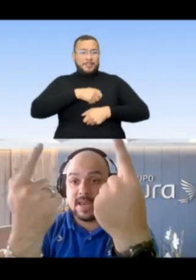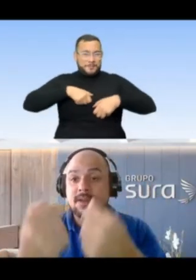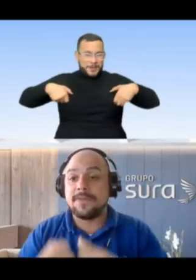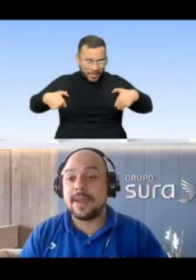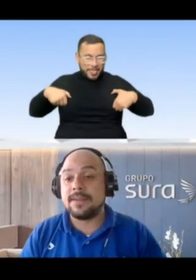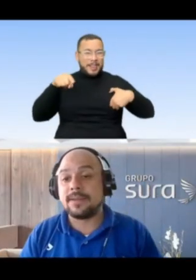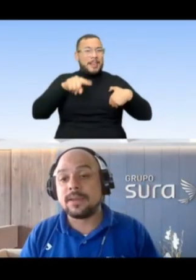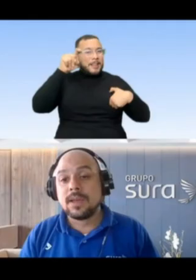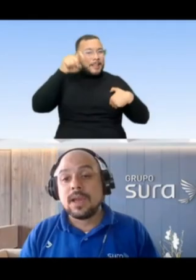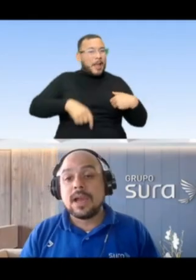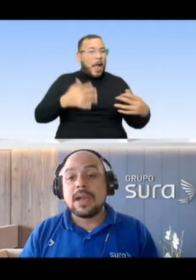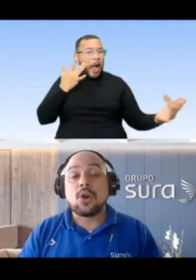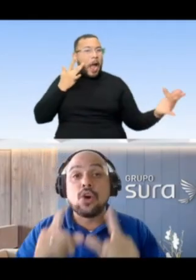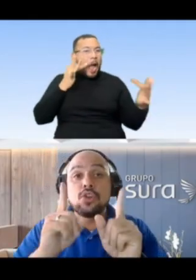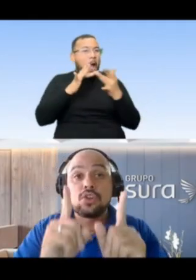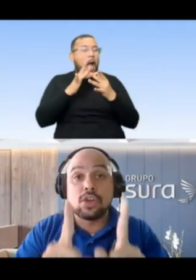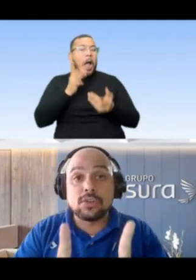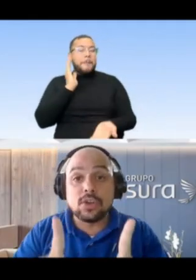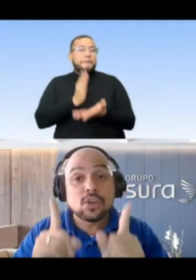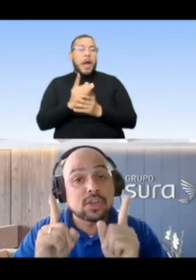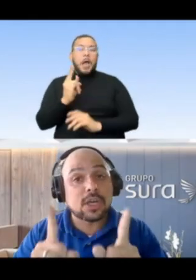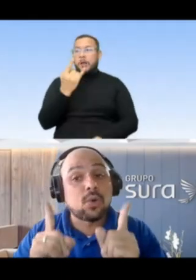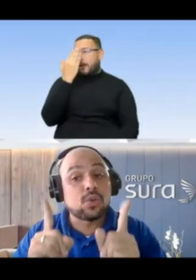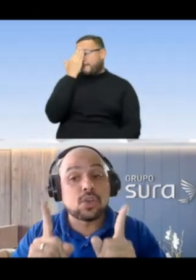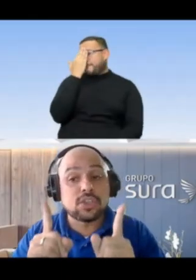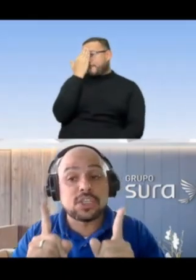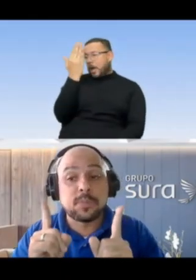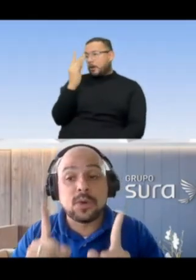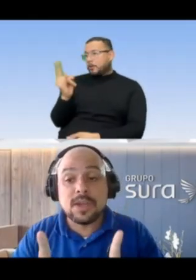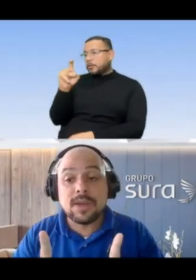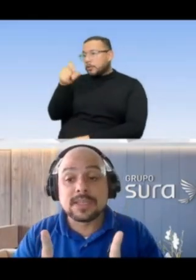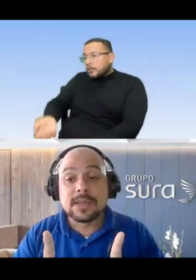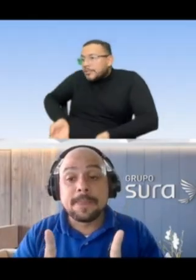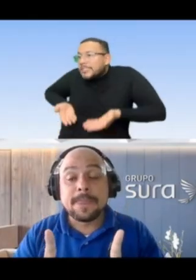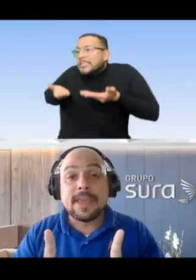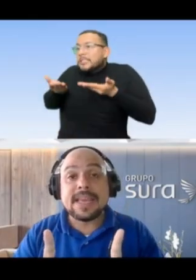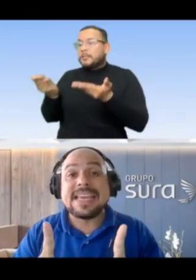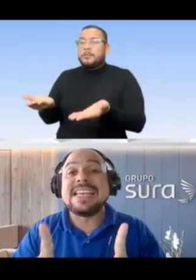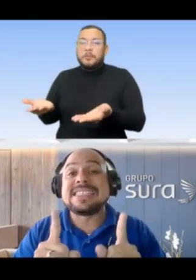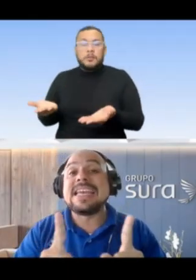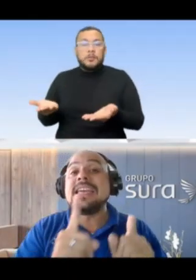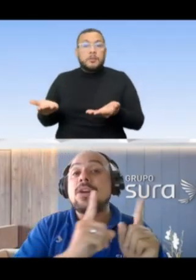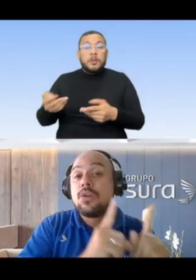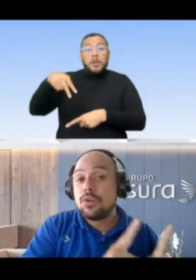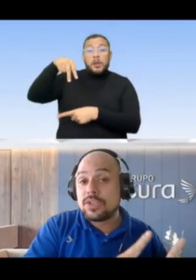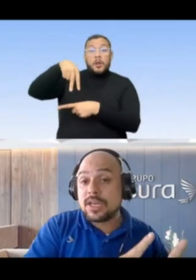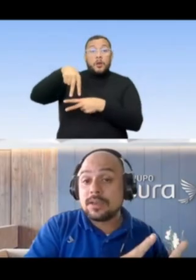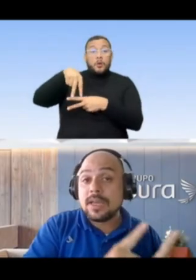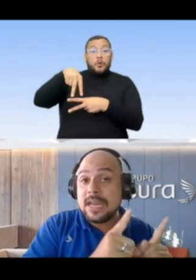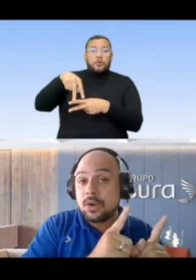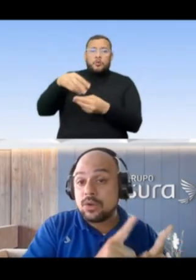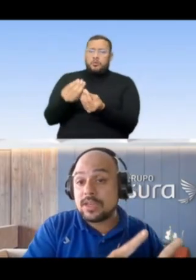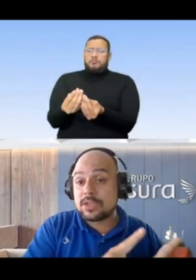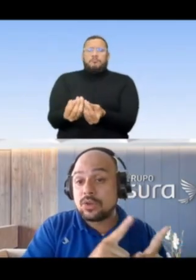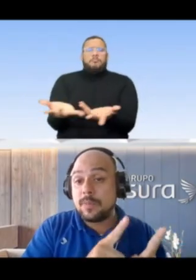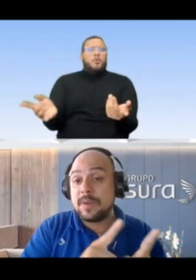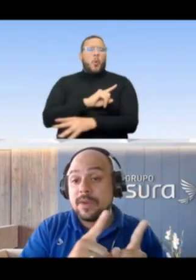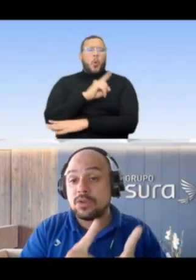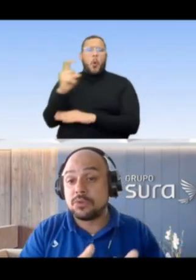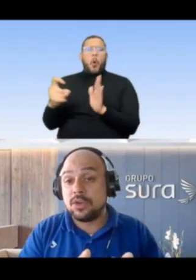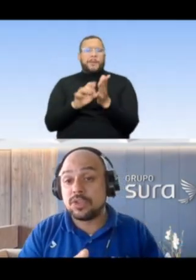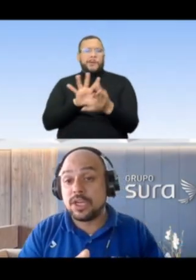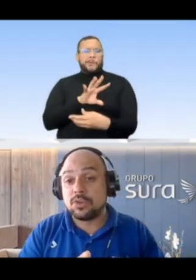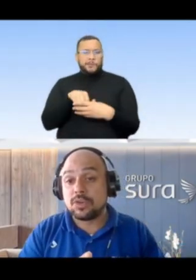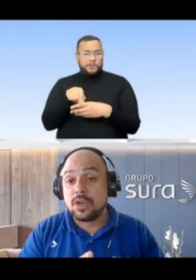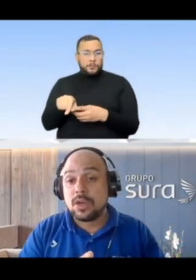riesgo que tiene al frente, con todos los recursos disponibles y se incluye el contexto